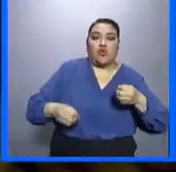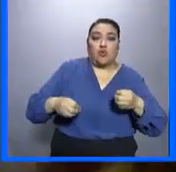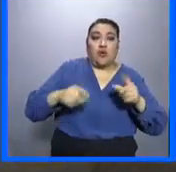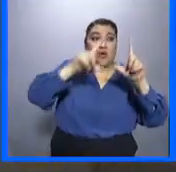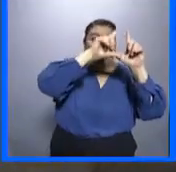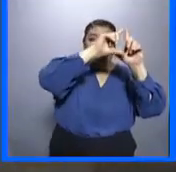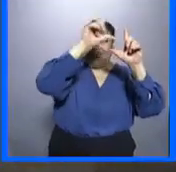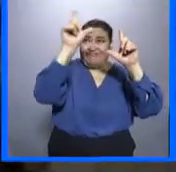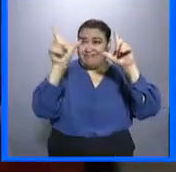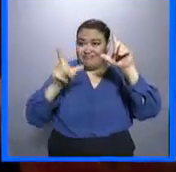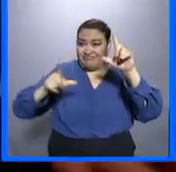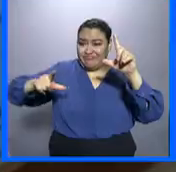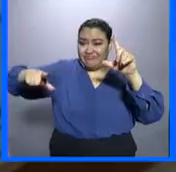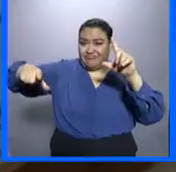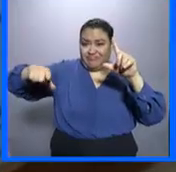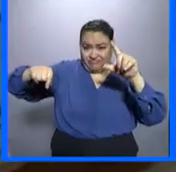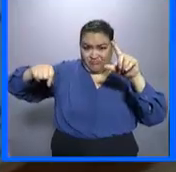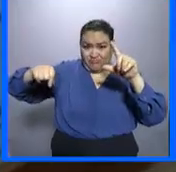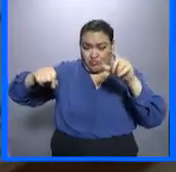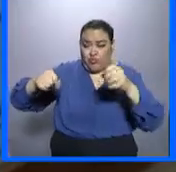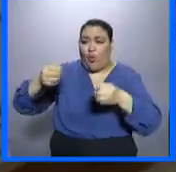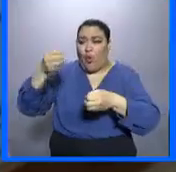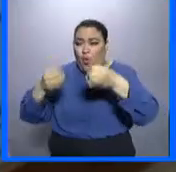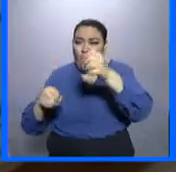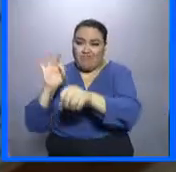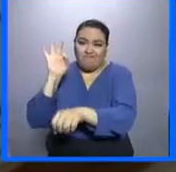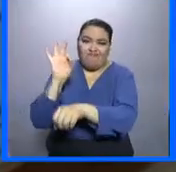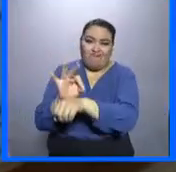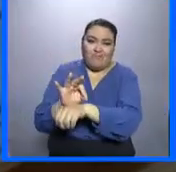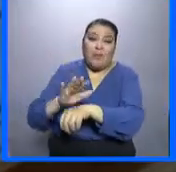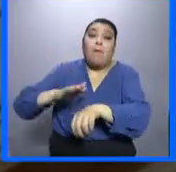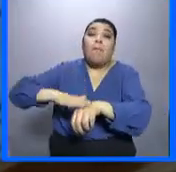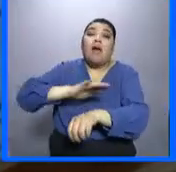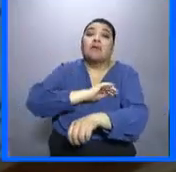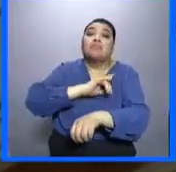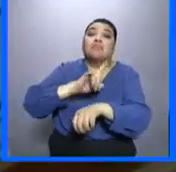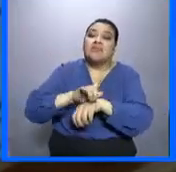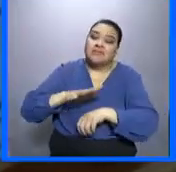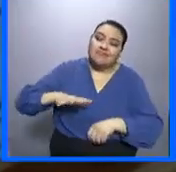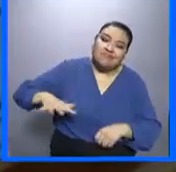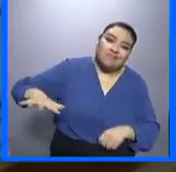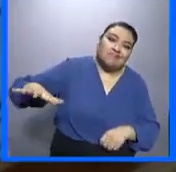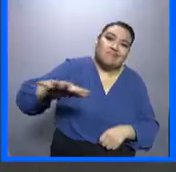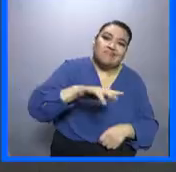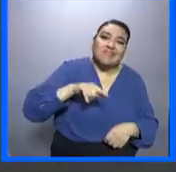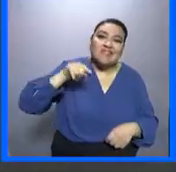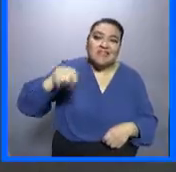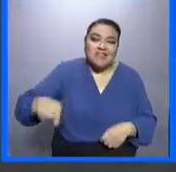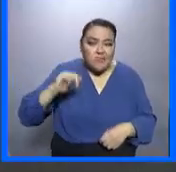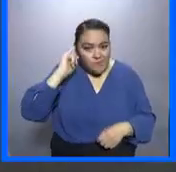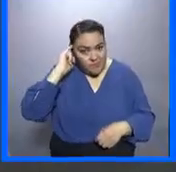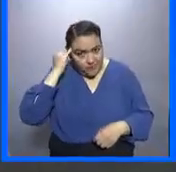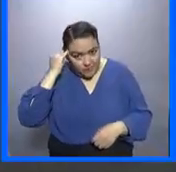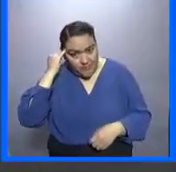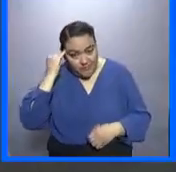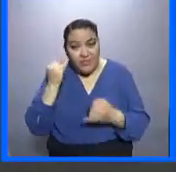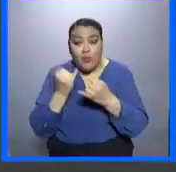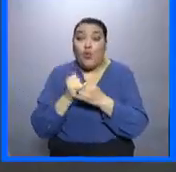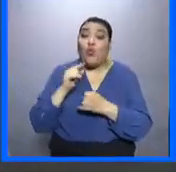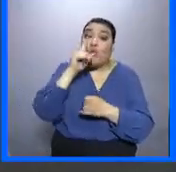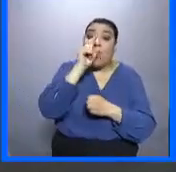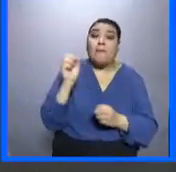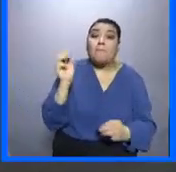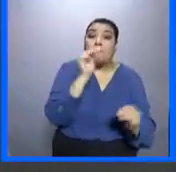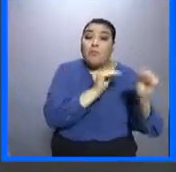todos los rincones de nuestro país, en particular a las comunidades históricamente relegadas, tales como la región de